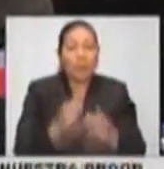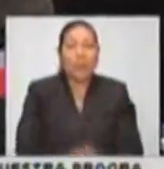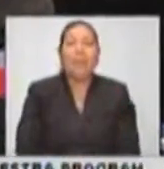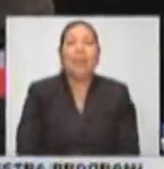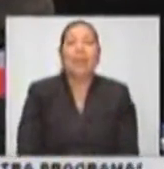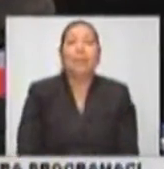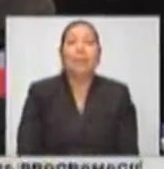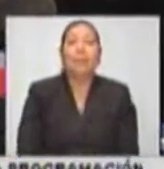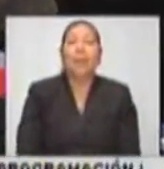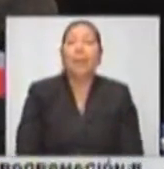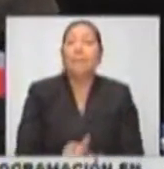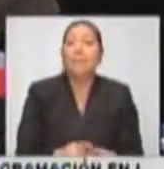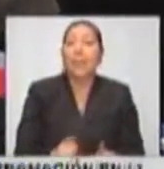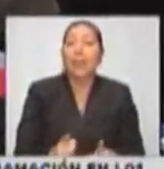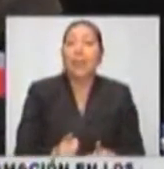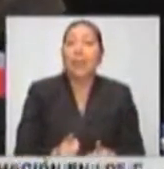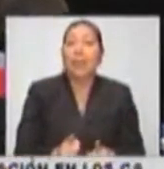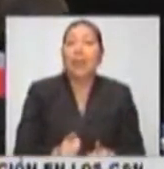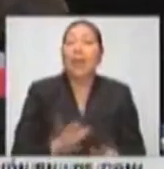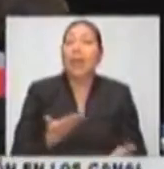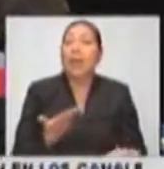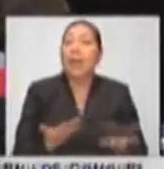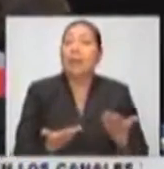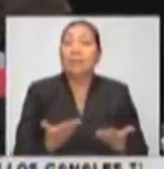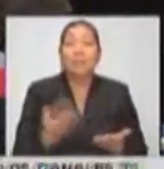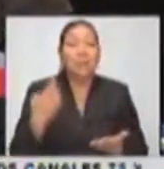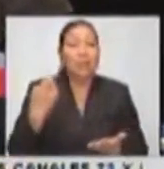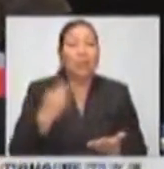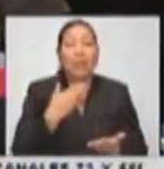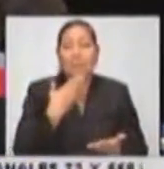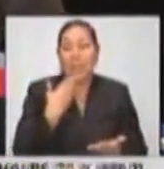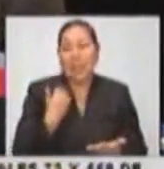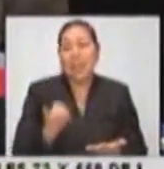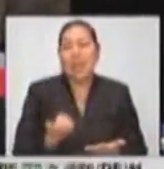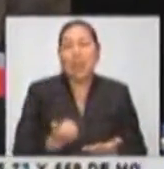calidad. Sin embargo, a veces nuestras políticas todavía carecen de calidad.